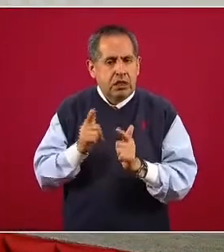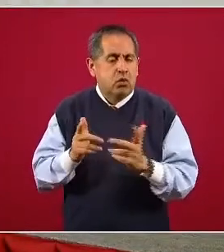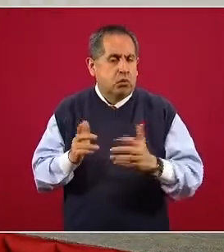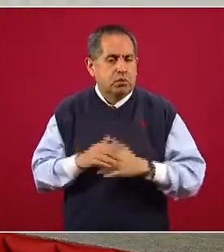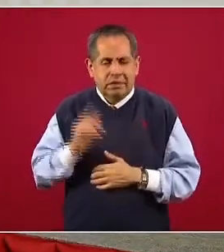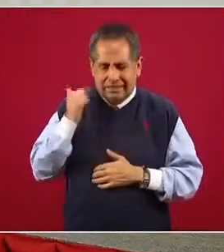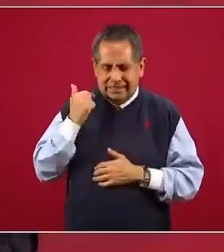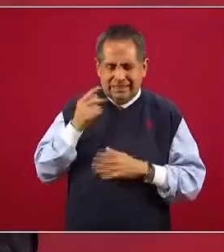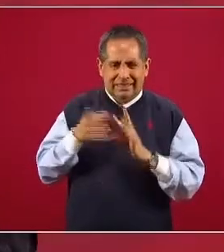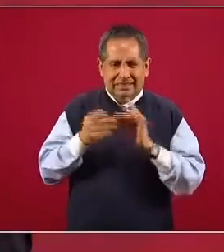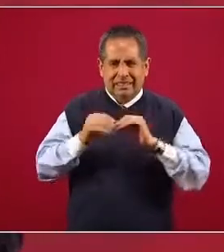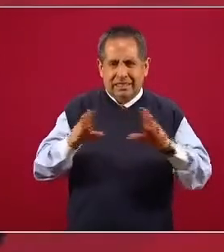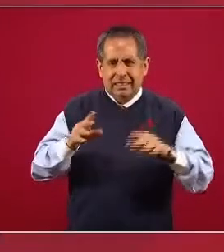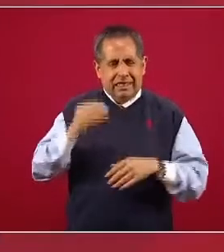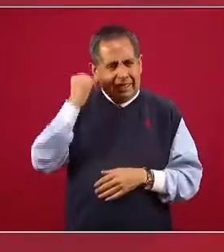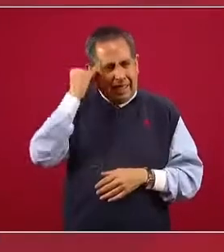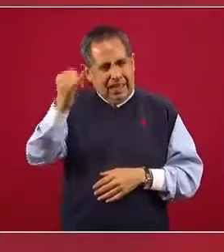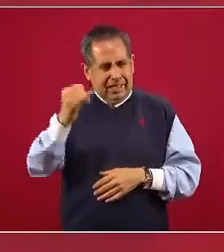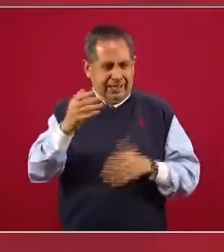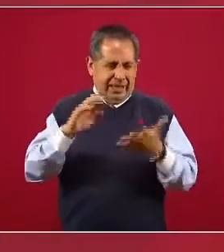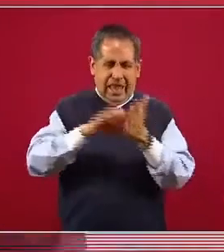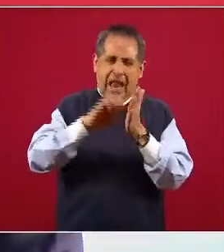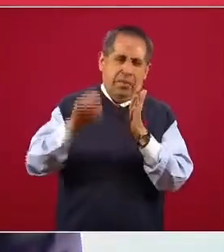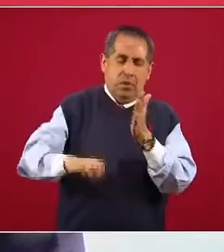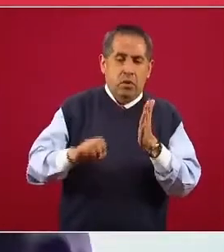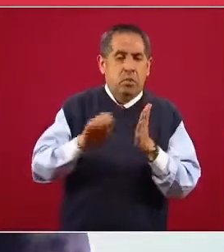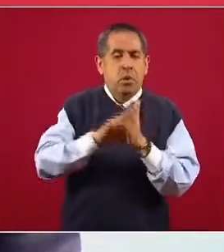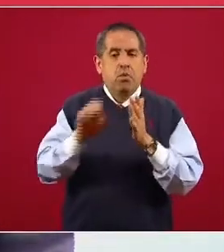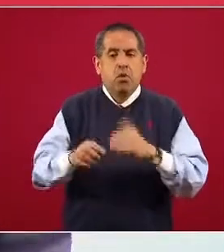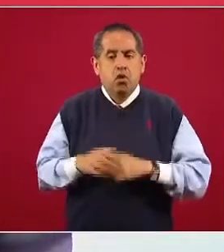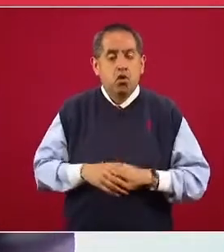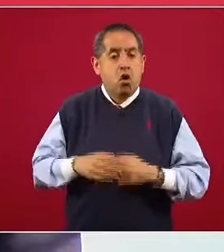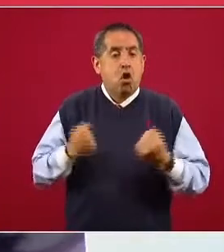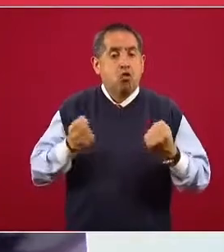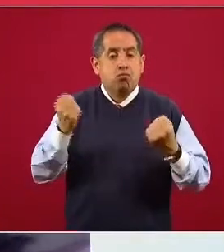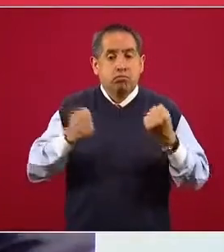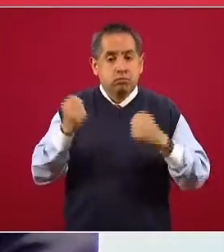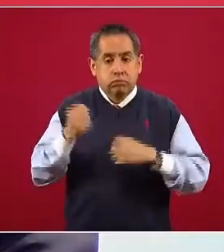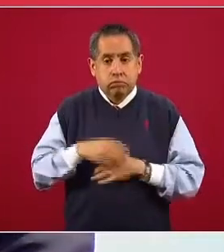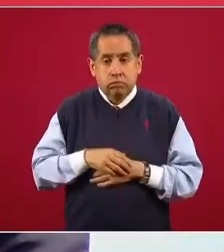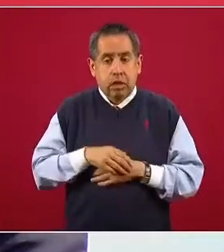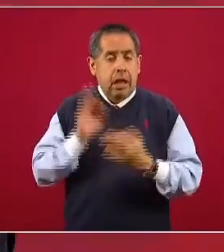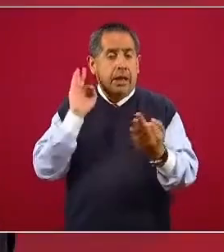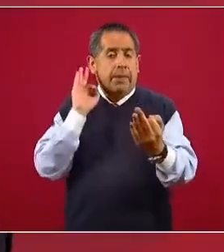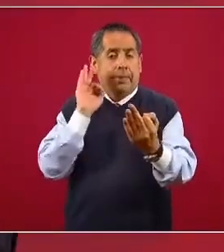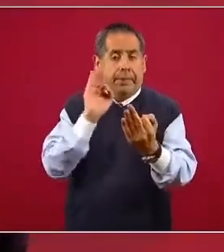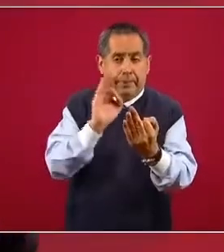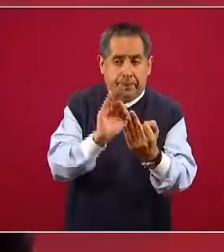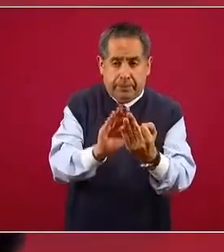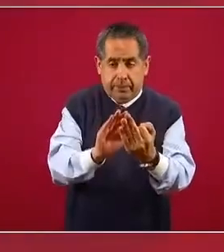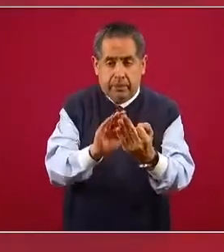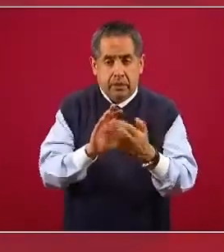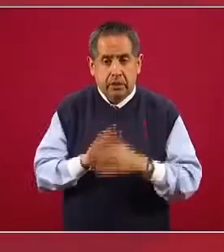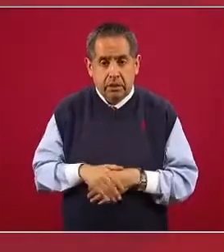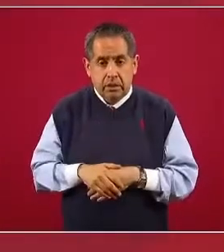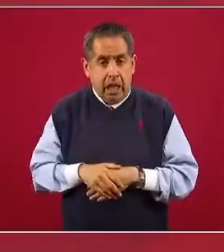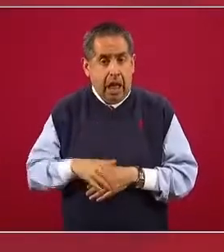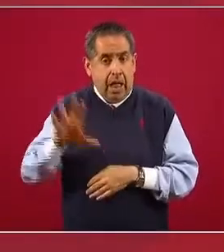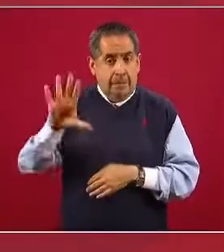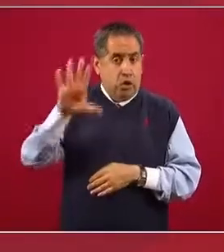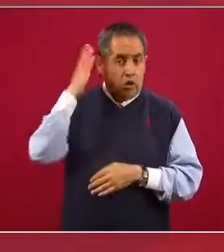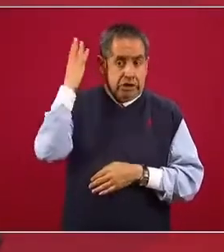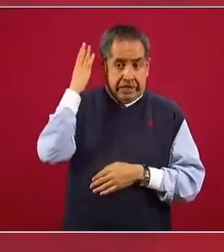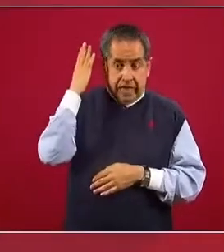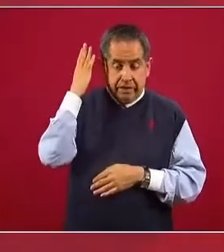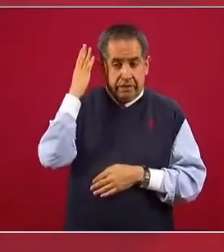hace unos días una metáfora, es como cuando uno va manejando y se acerca a una población y uno va a cierta